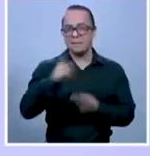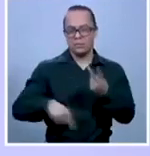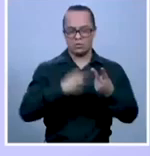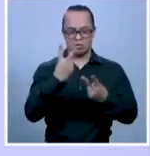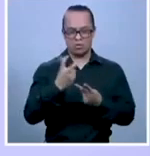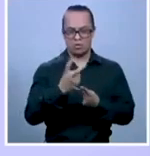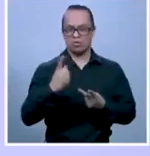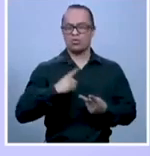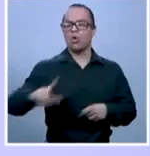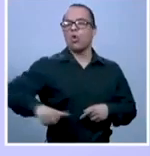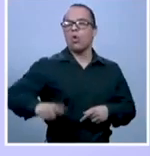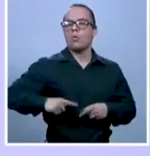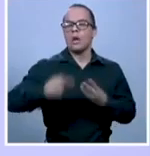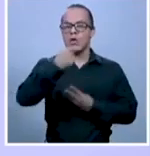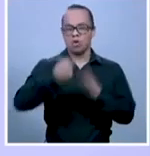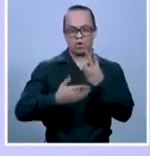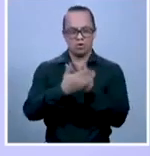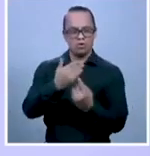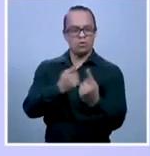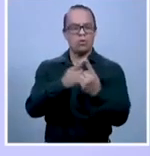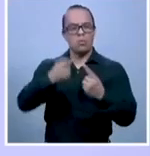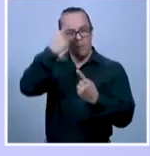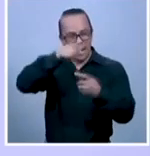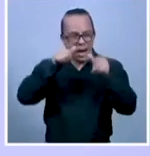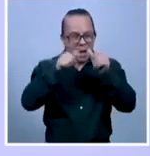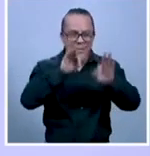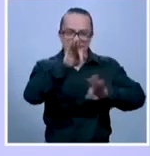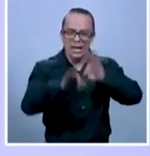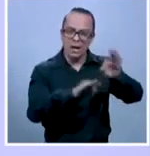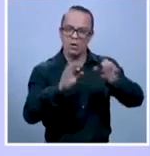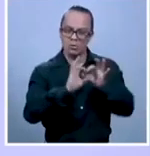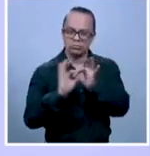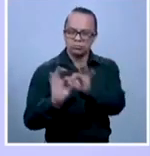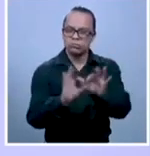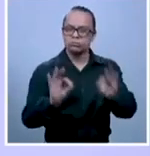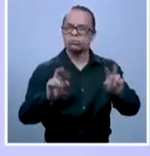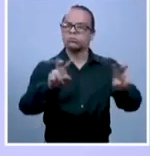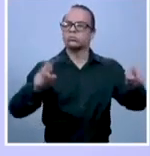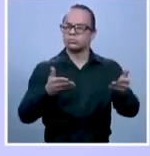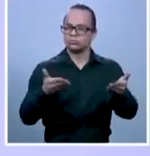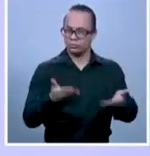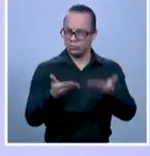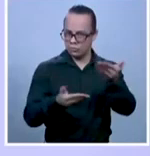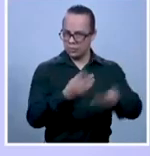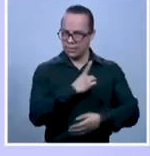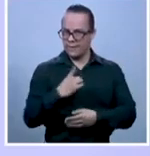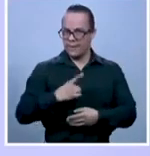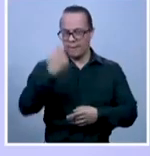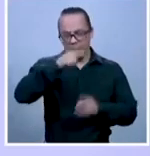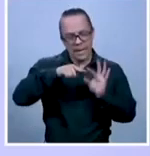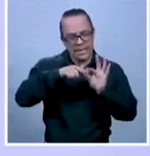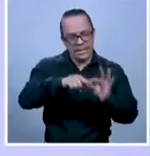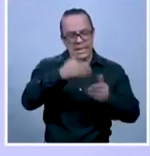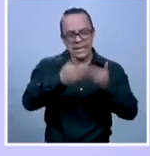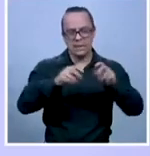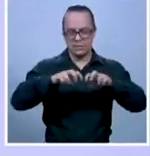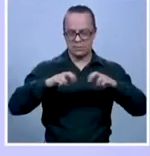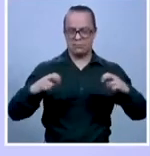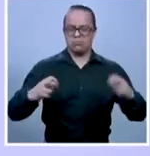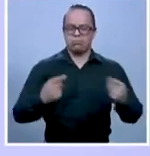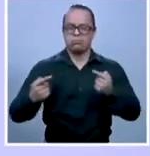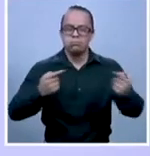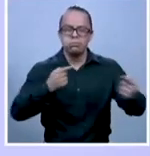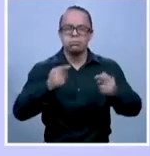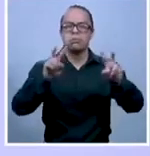gobierno para combatir frontalmente los delitos mediante una articulación efectiva, dando seguimiento a la Mesa para la Construcción de la